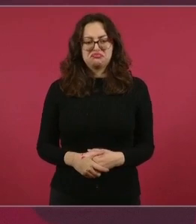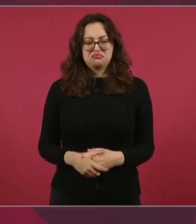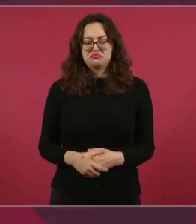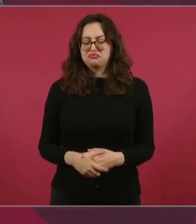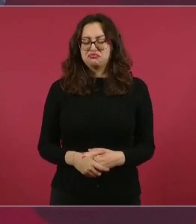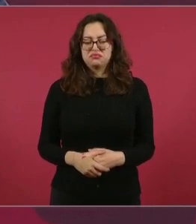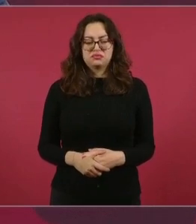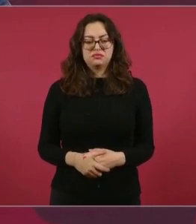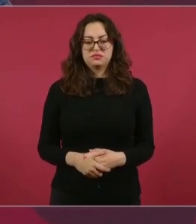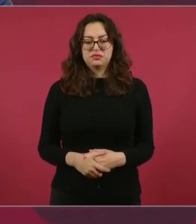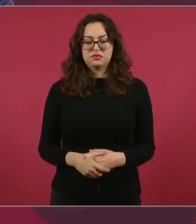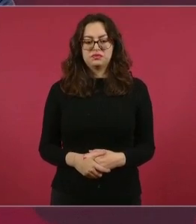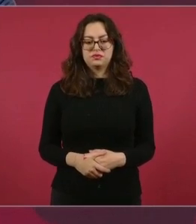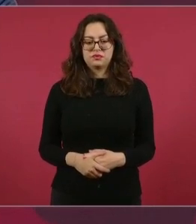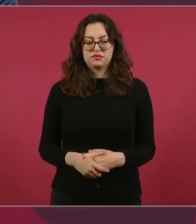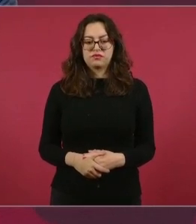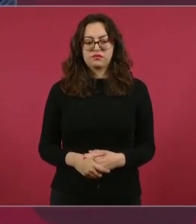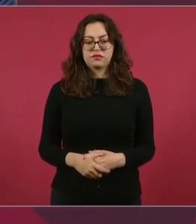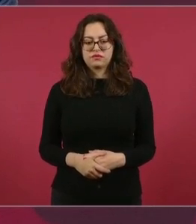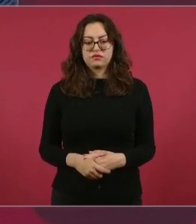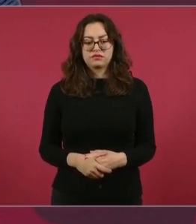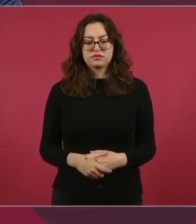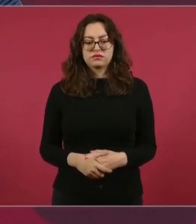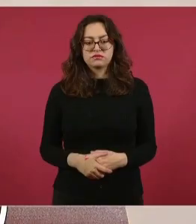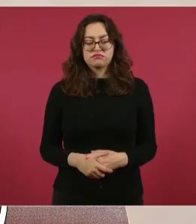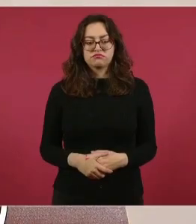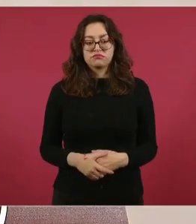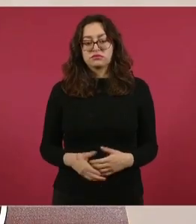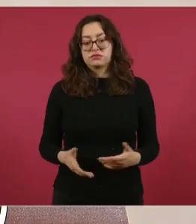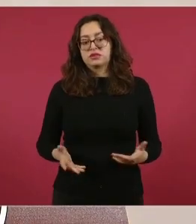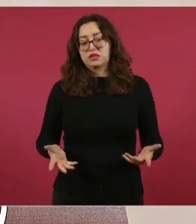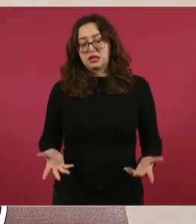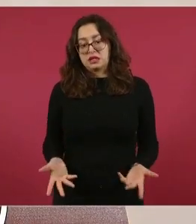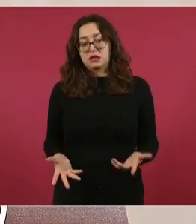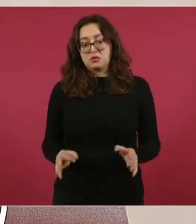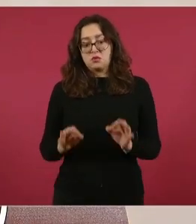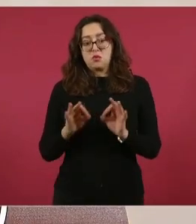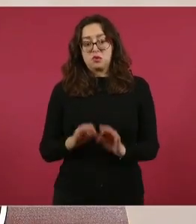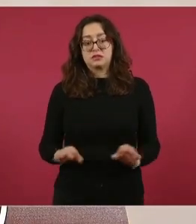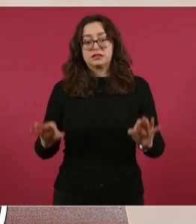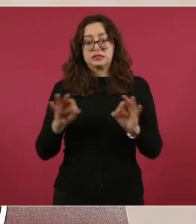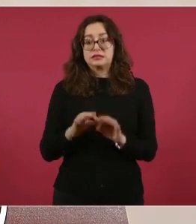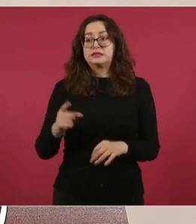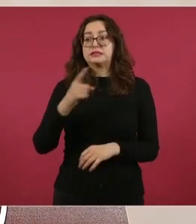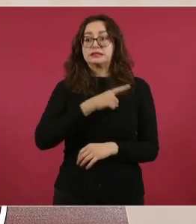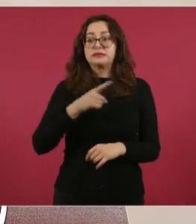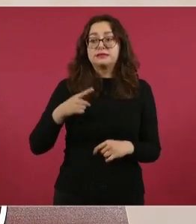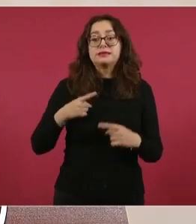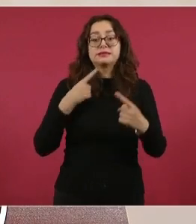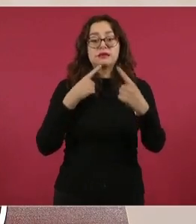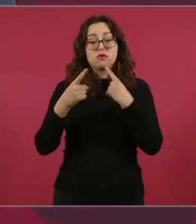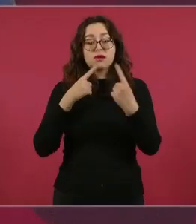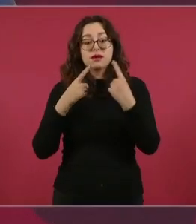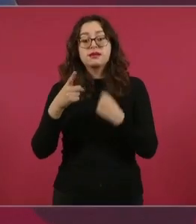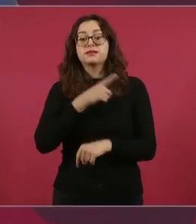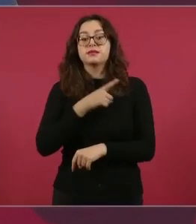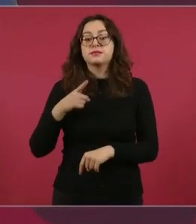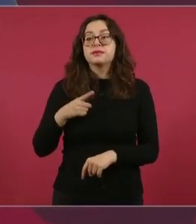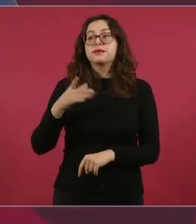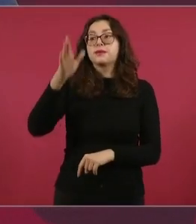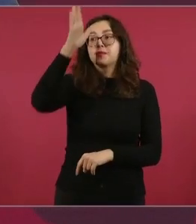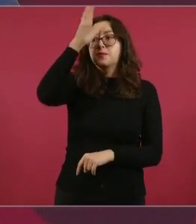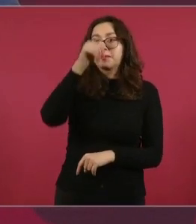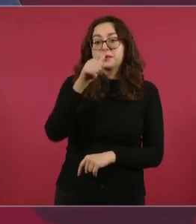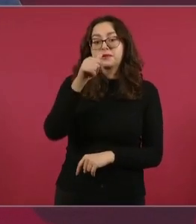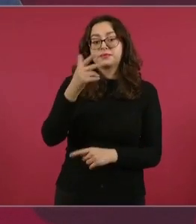Yo tengo confianza en que se reúnan, dialoguen, porque son intereses.